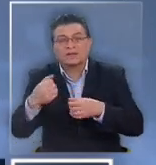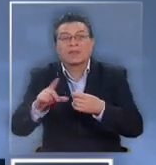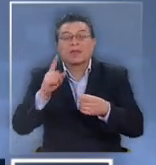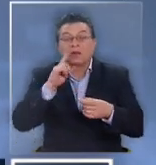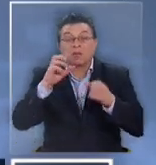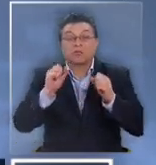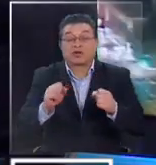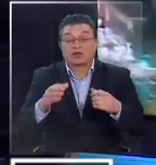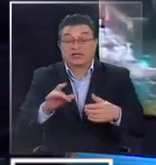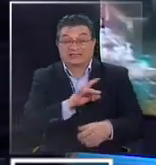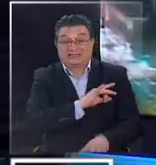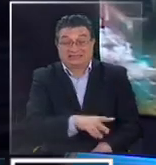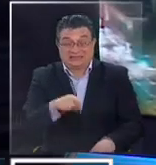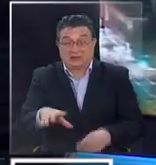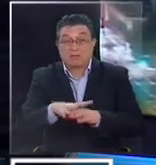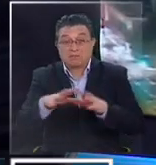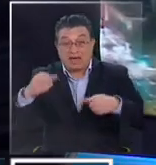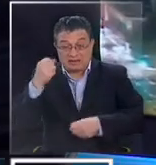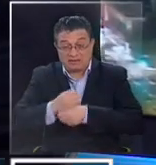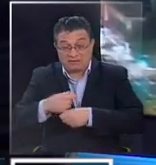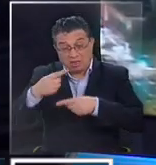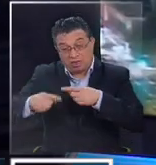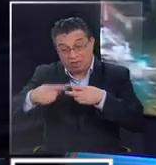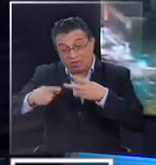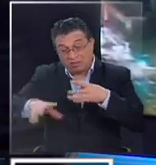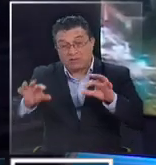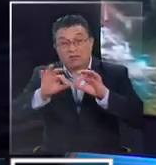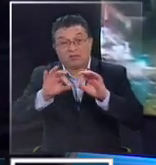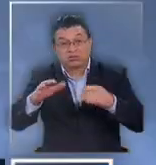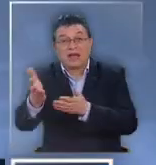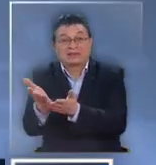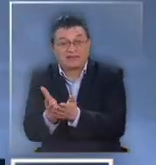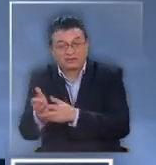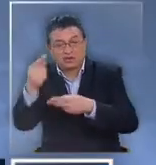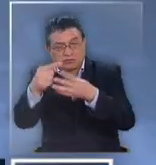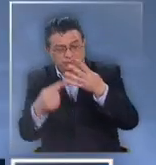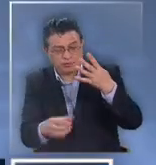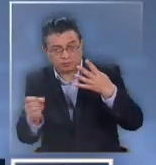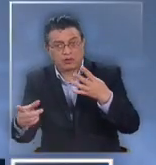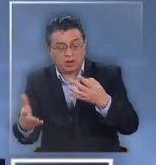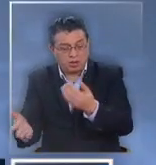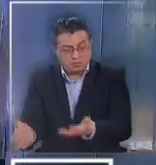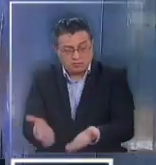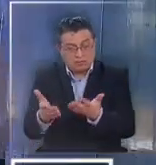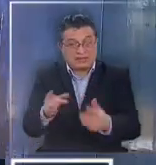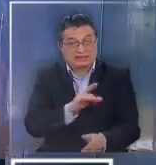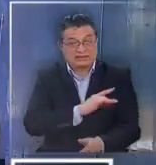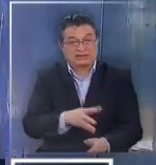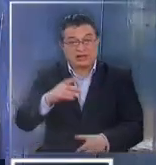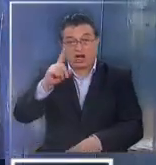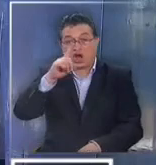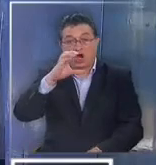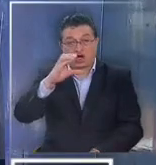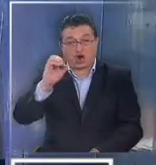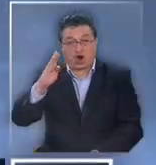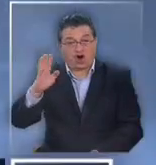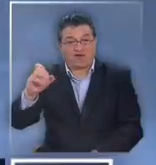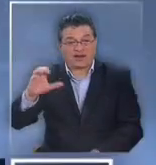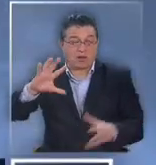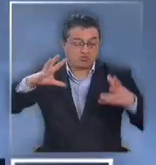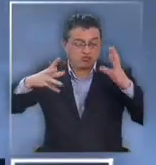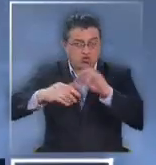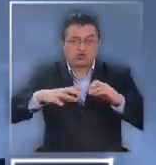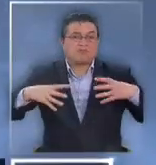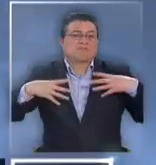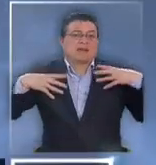clúster productivo no solo productivo sino que también de prestaciones de servicios en general que chile sea el epicentro del cobre en el mundo que esa